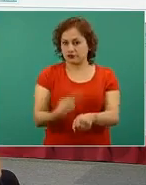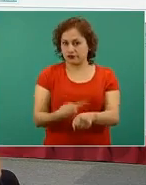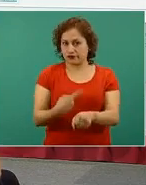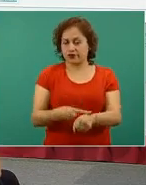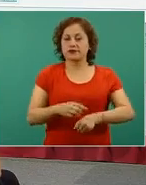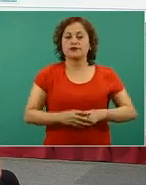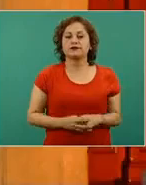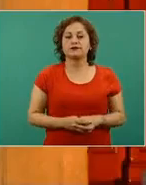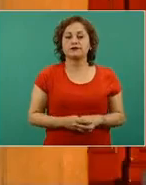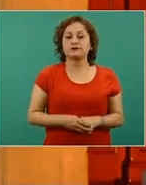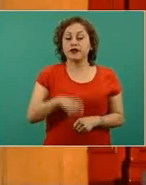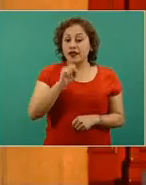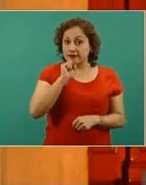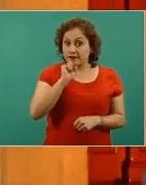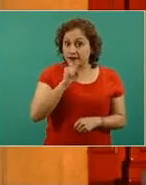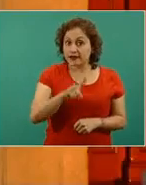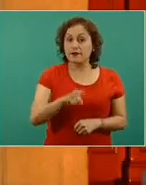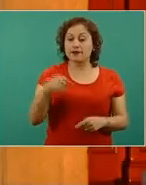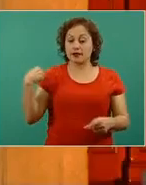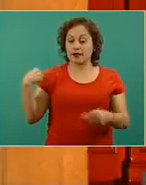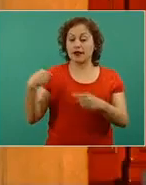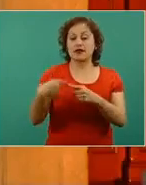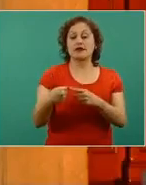día de hoy estamos reportando